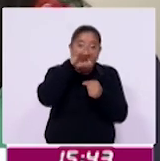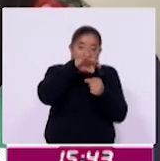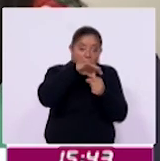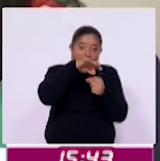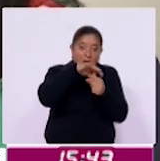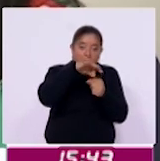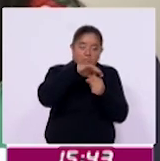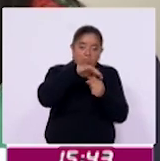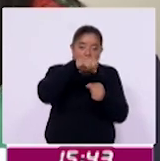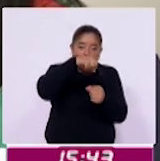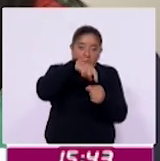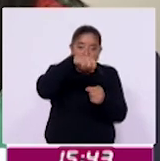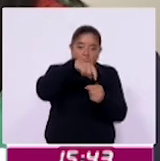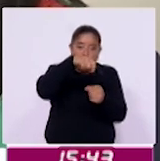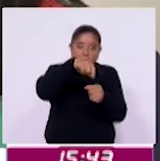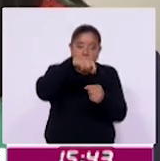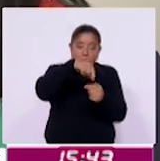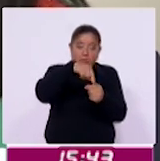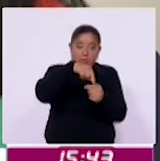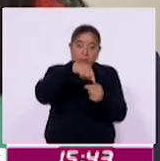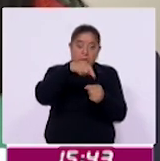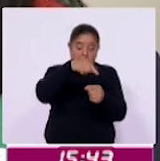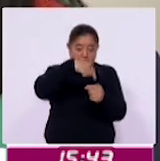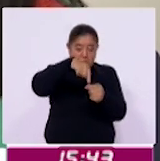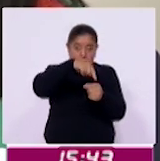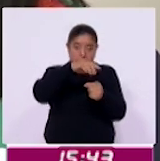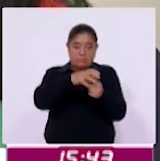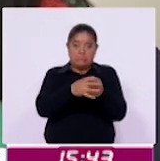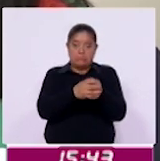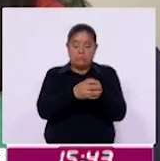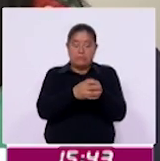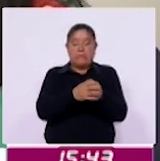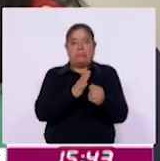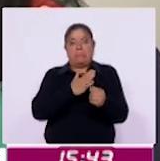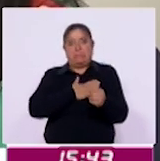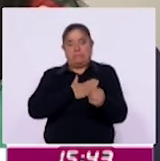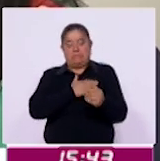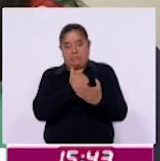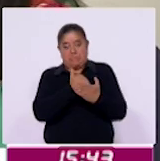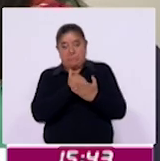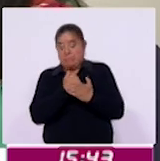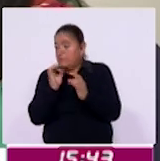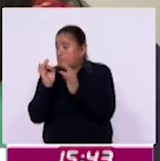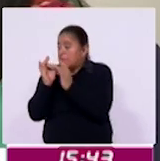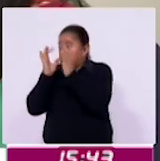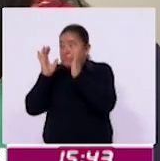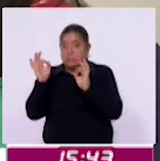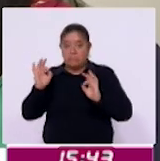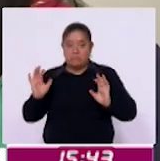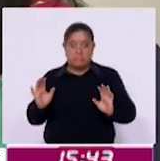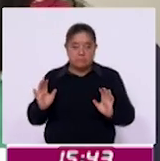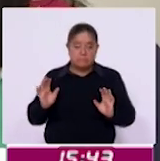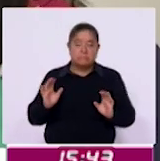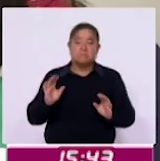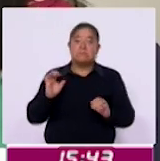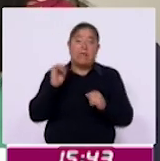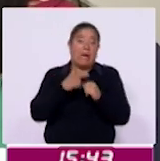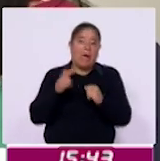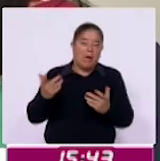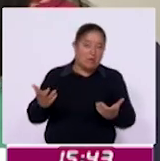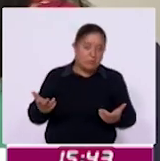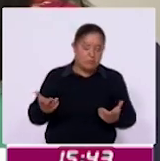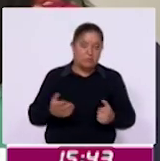comentabas, de alguna manera solventar algún imprevisto que no tengamos, obviamente, conocimiento de él,